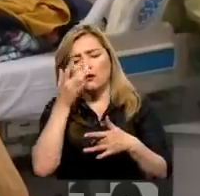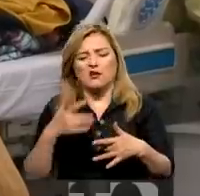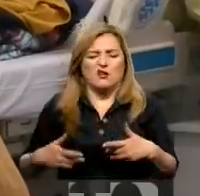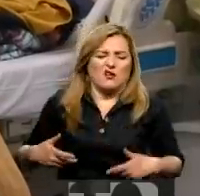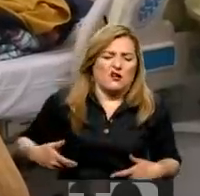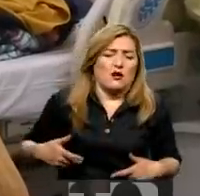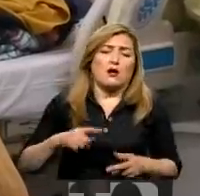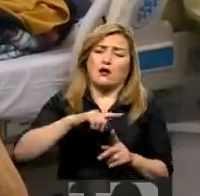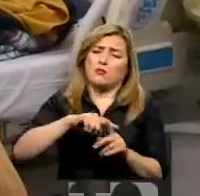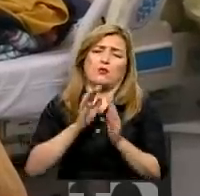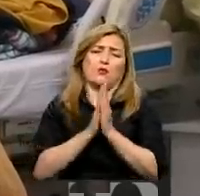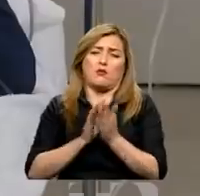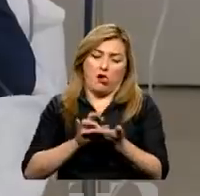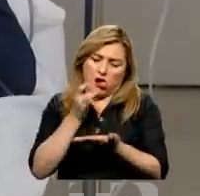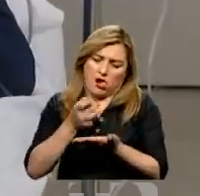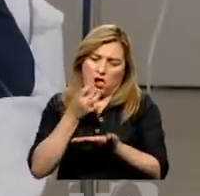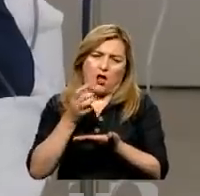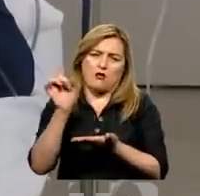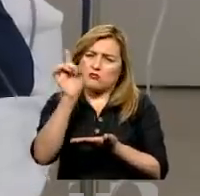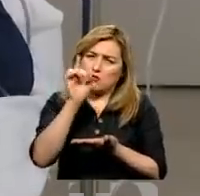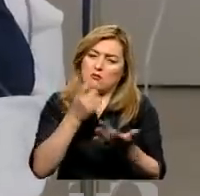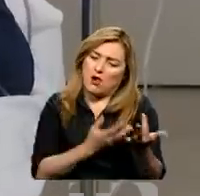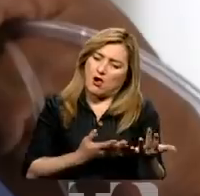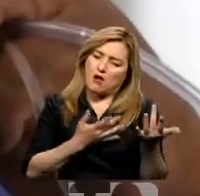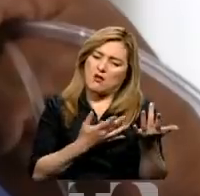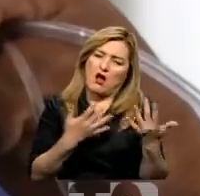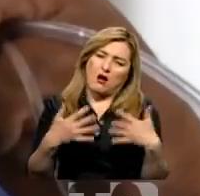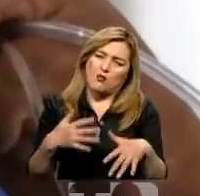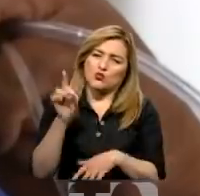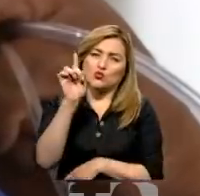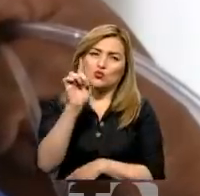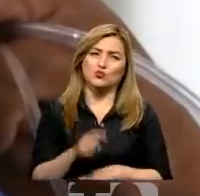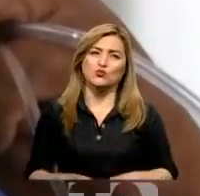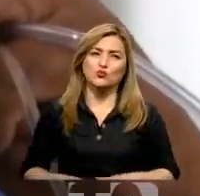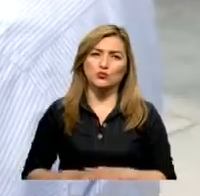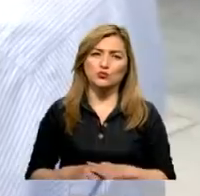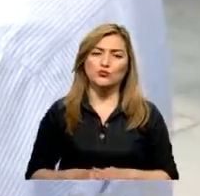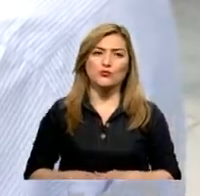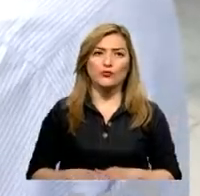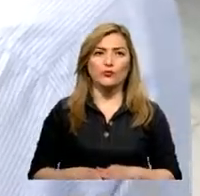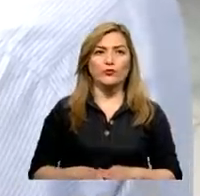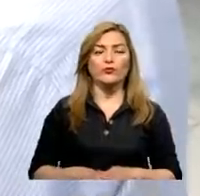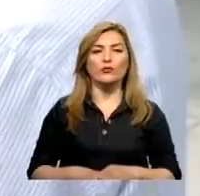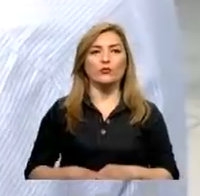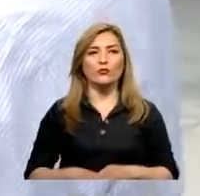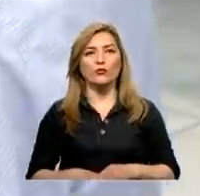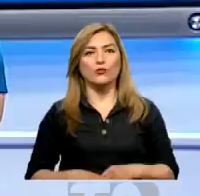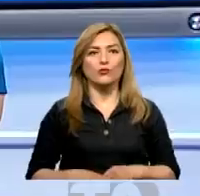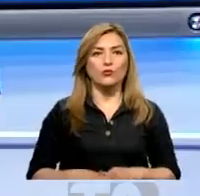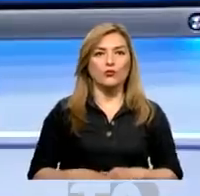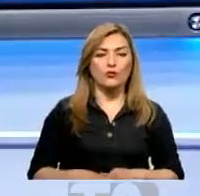de contagio y no automedicarse ni esperar a estar en estado crítico. En Quito, Natalie Jiménez, 24